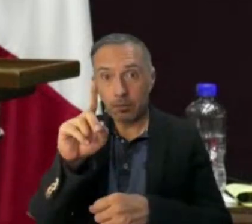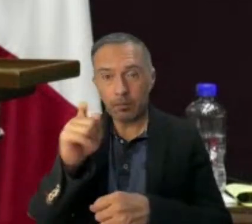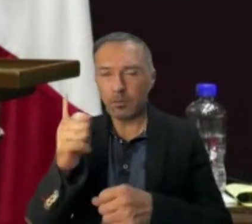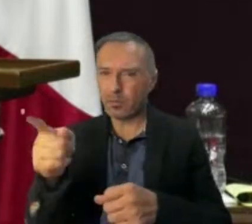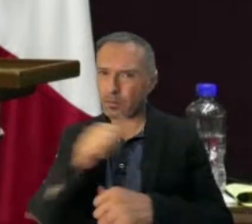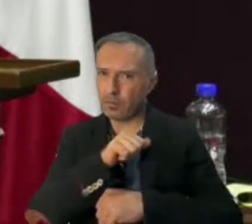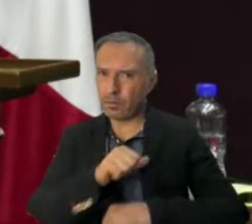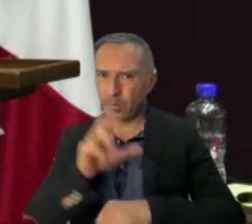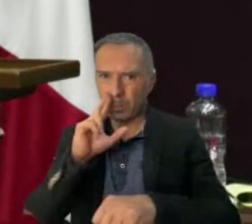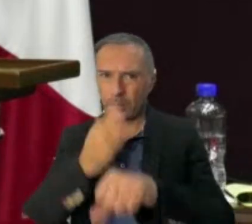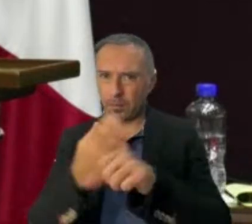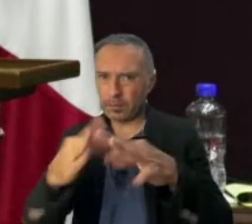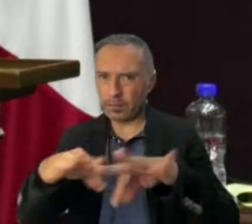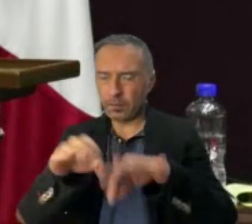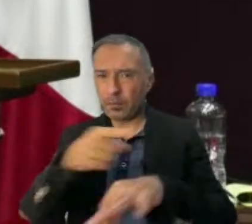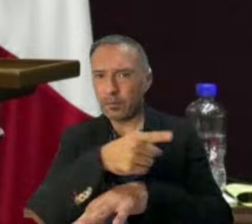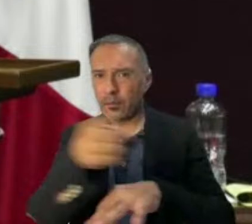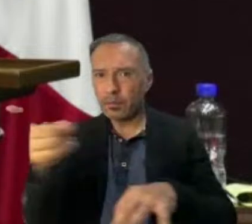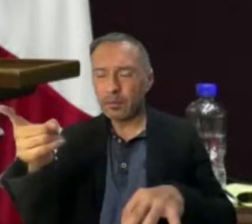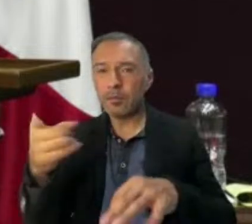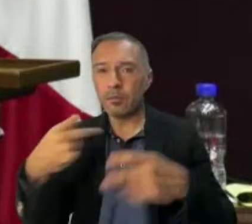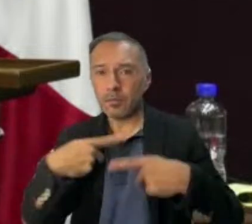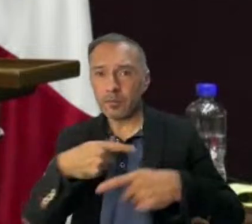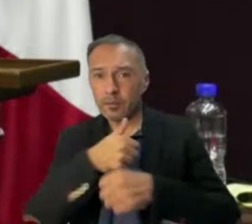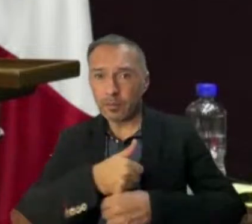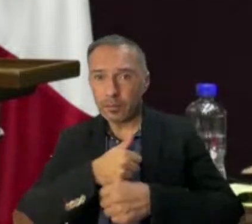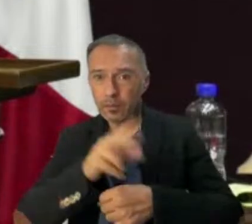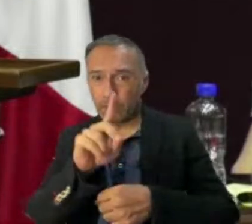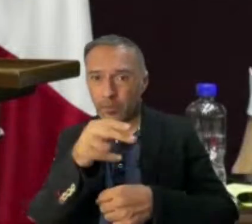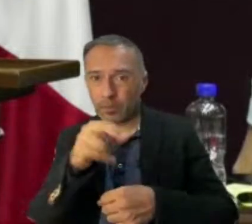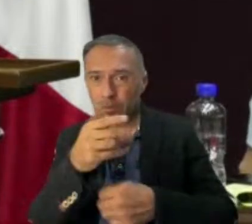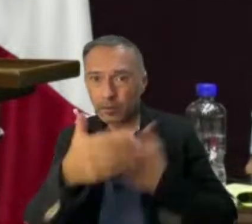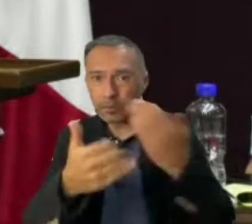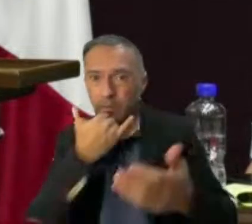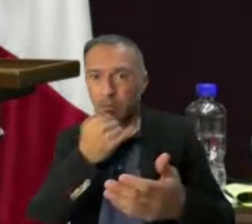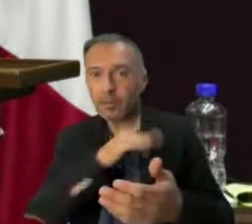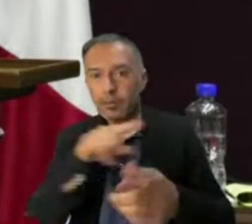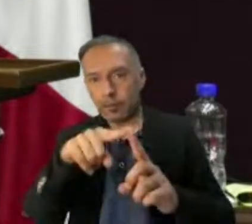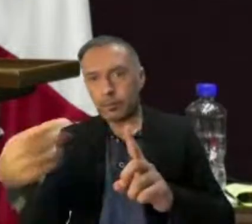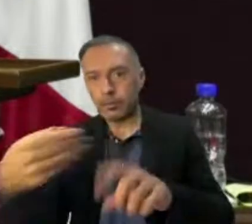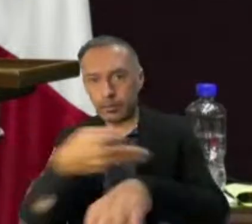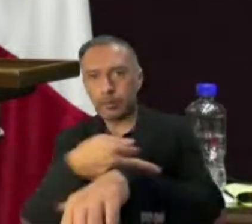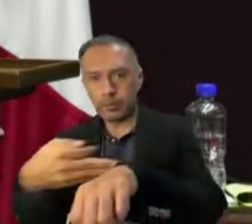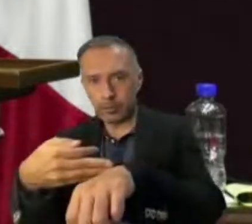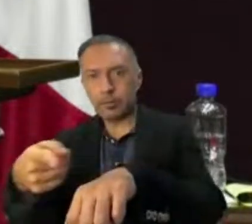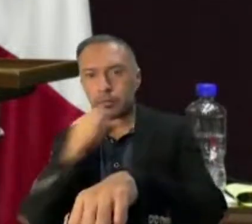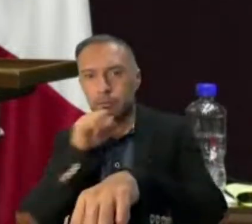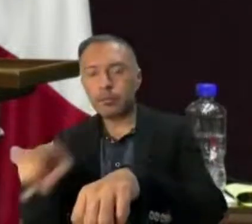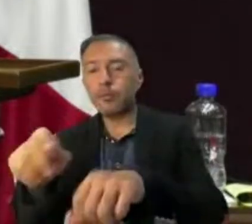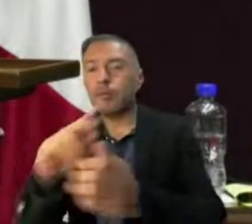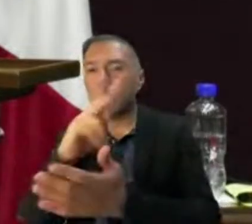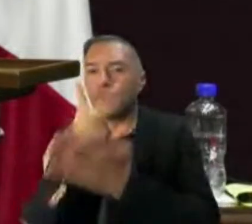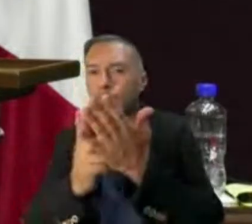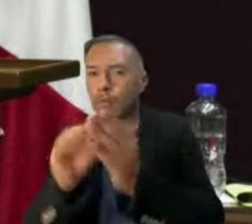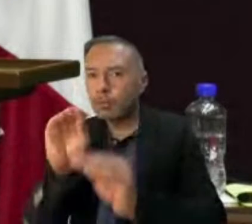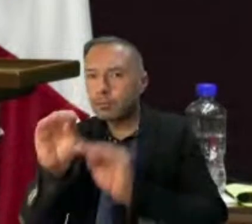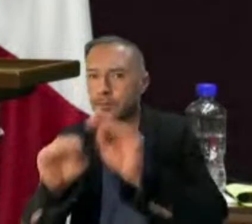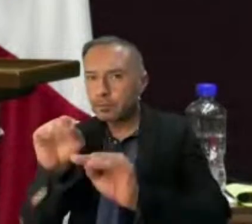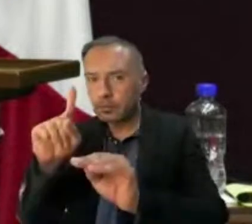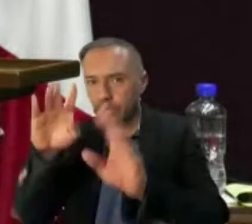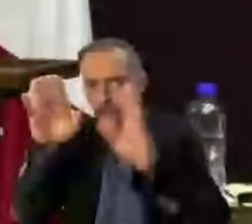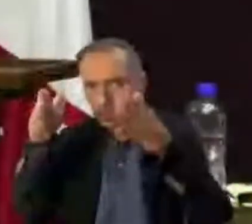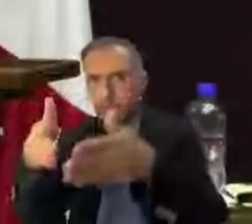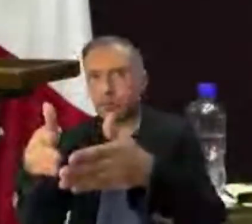de reparación del daño y sus familias a través de programas sociales diseñados específicamente para abordar todas y cada